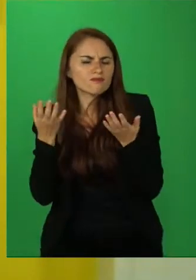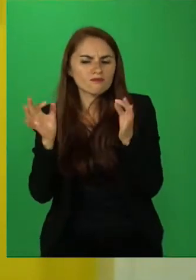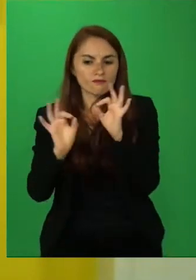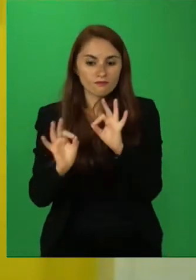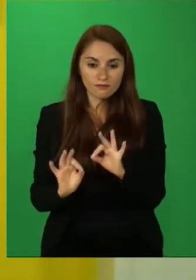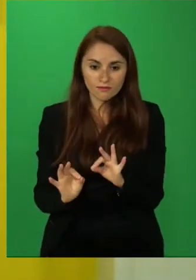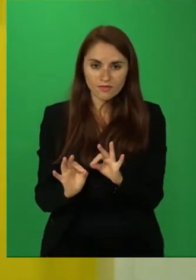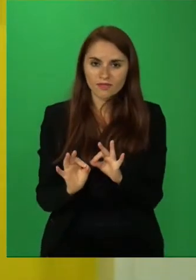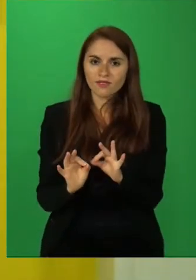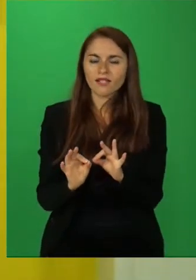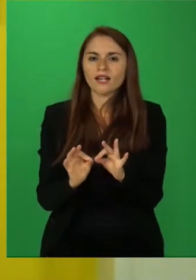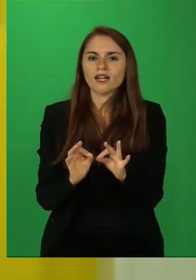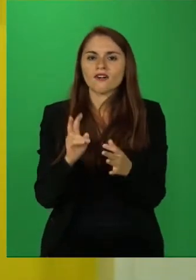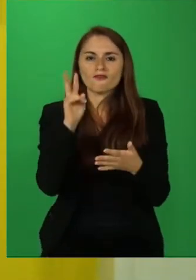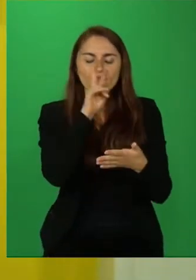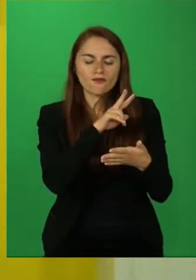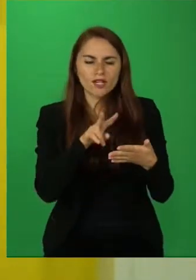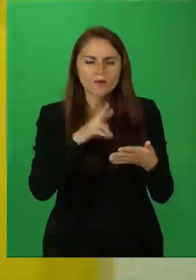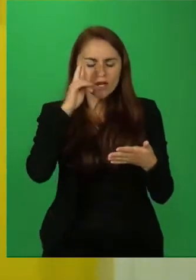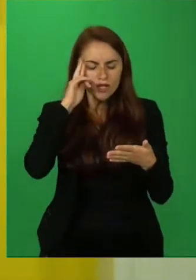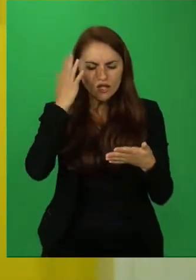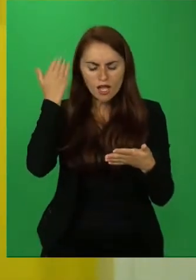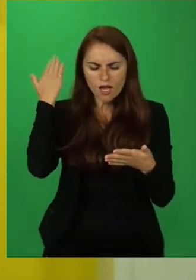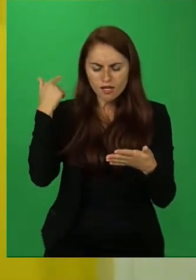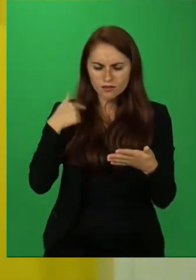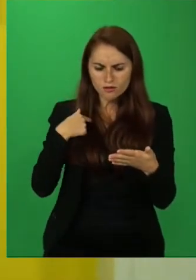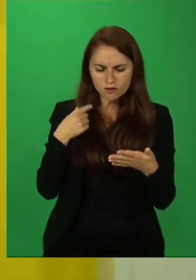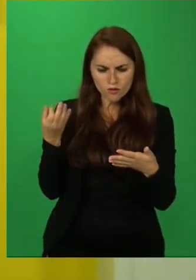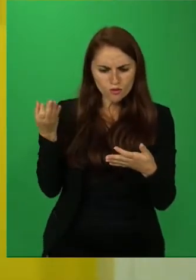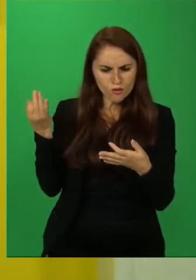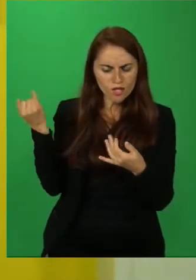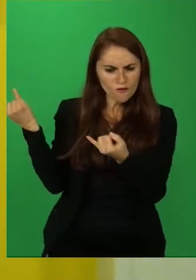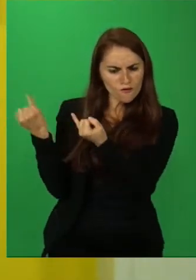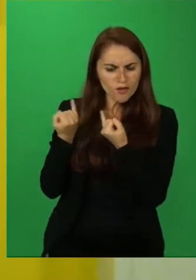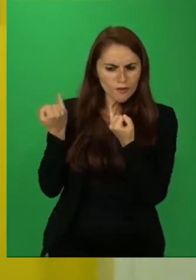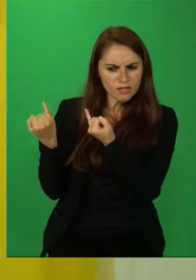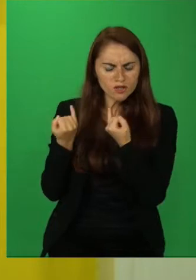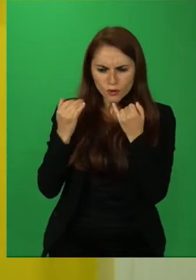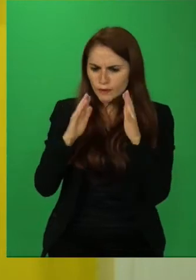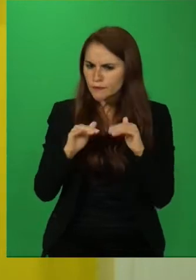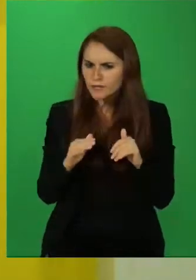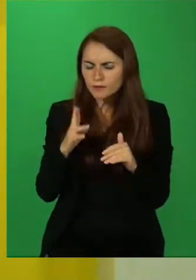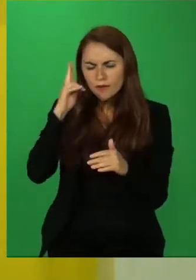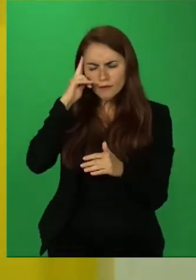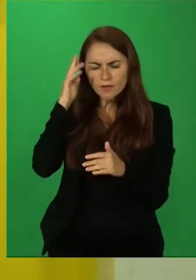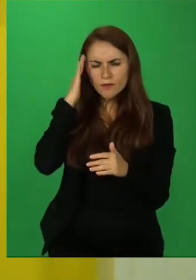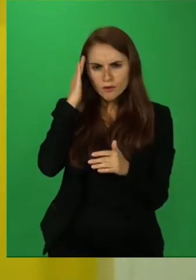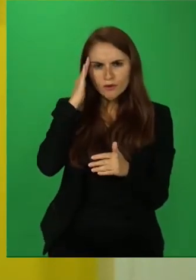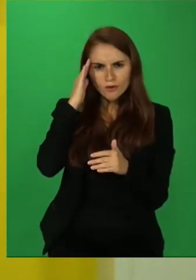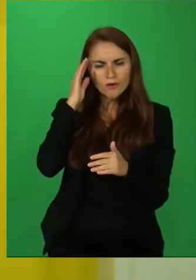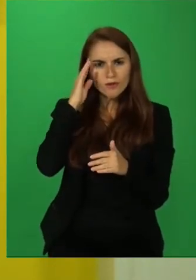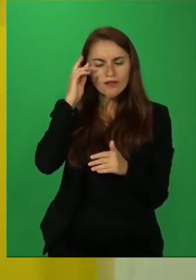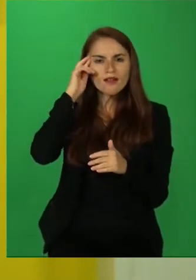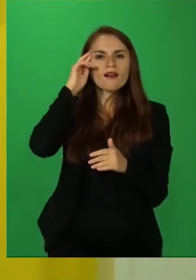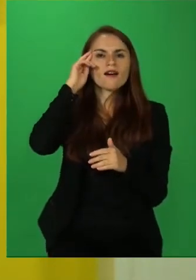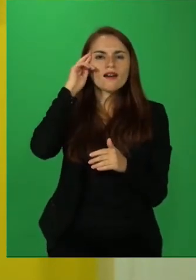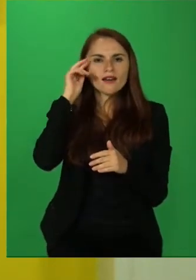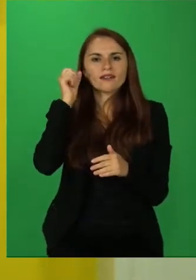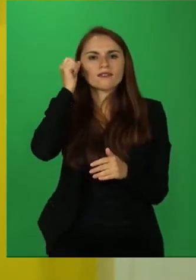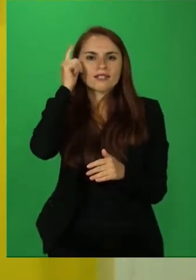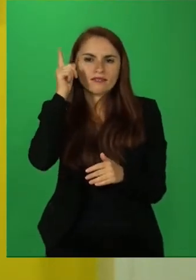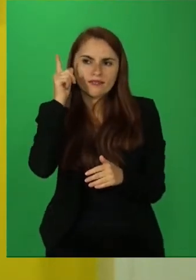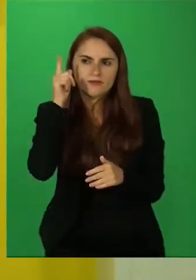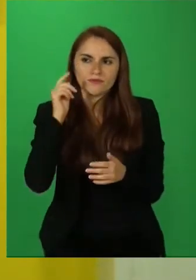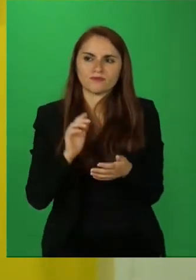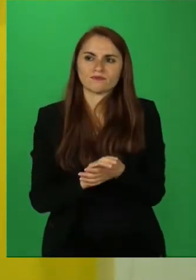del tema cuando escuchas algo o cuando lees un texto. Por lo tanto, vamos al ejemplo que